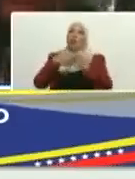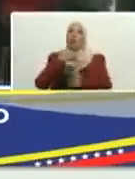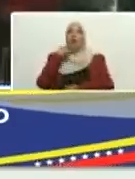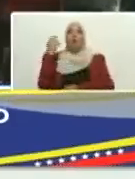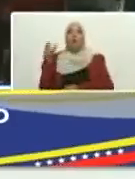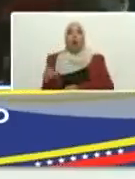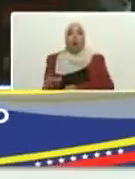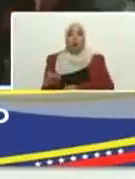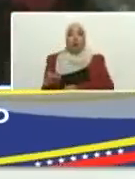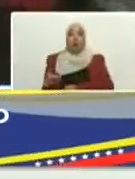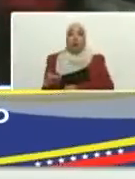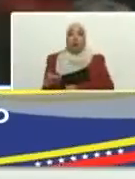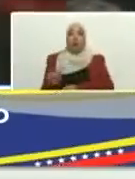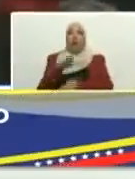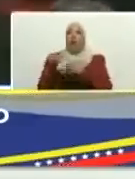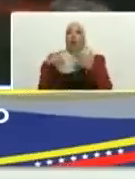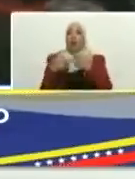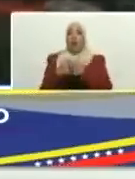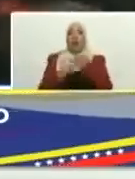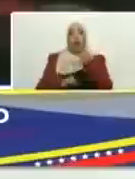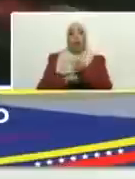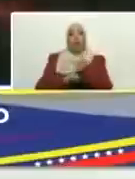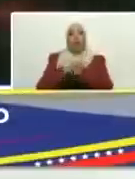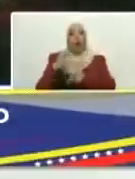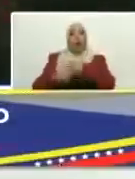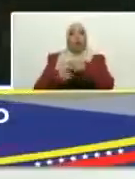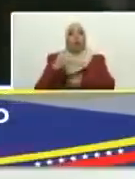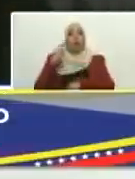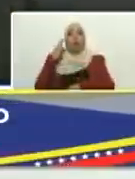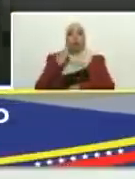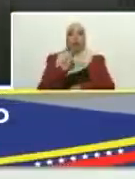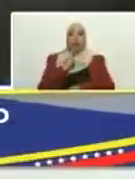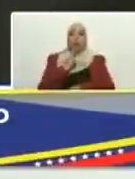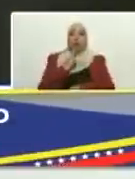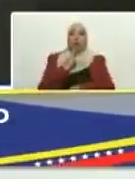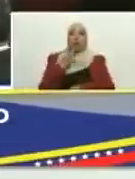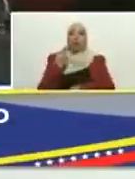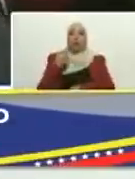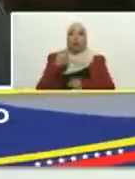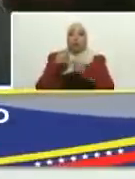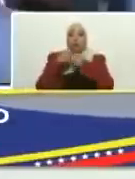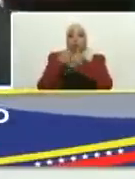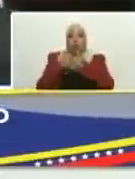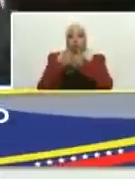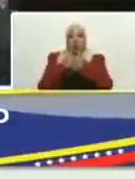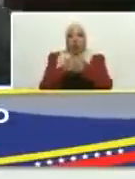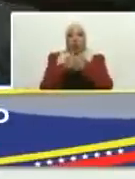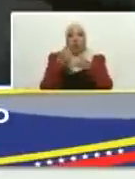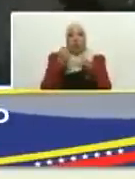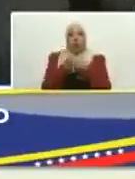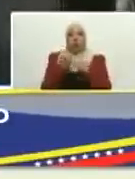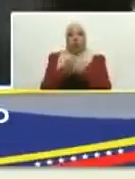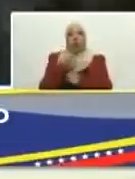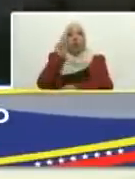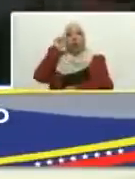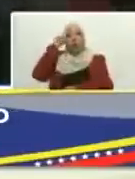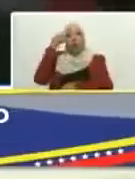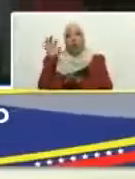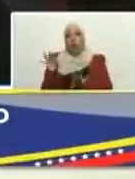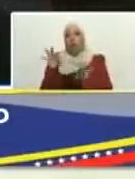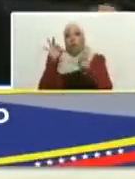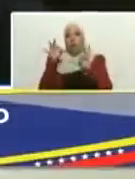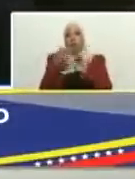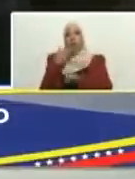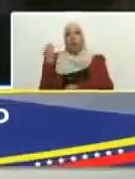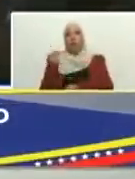y gloria a todos los hombres y mujeres que han perseverado en el camino. Recuerdos especiales para